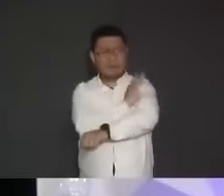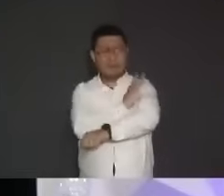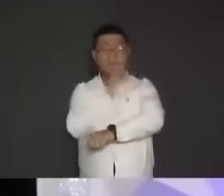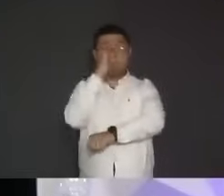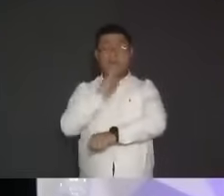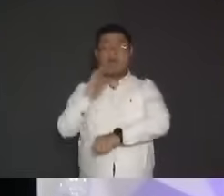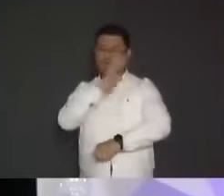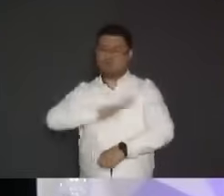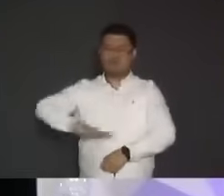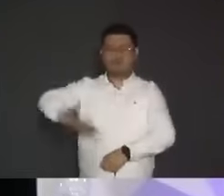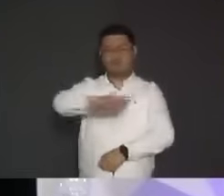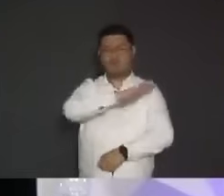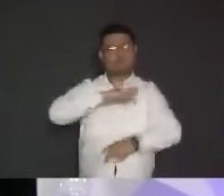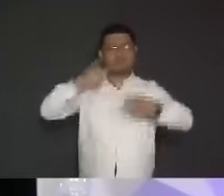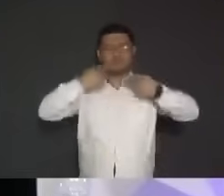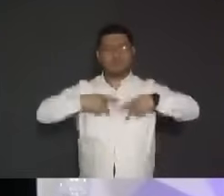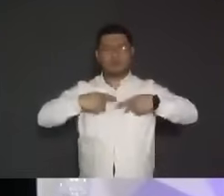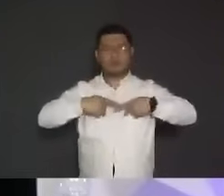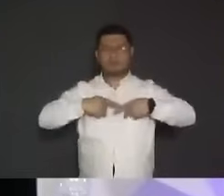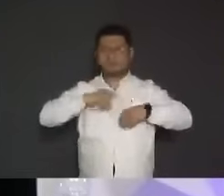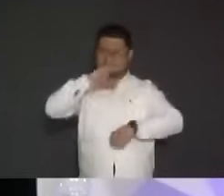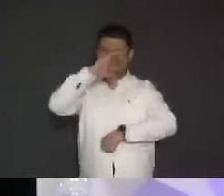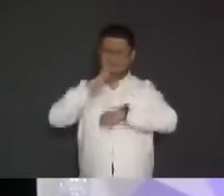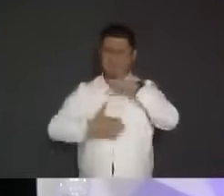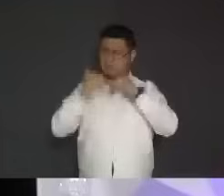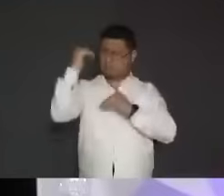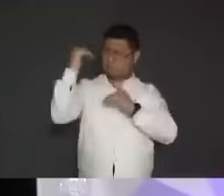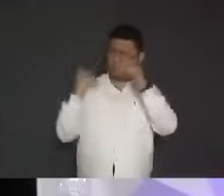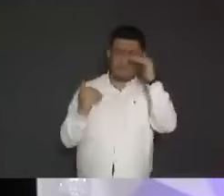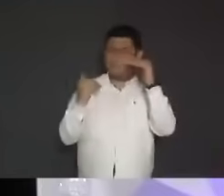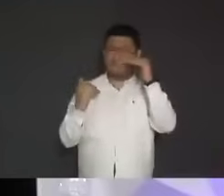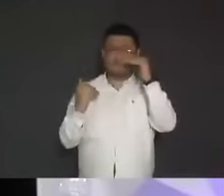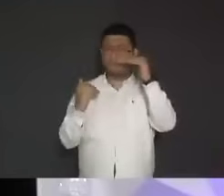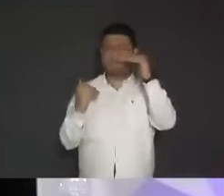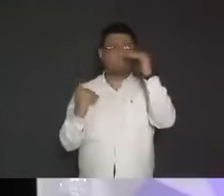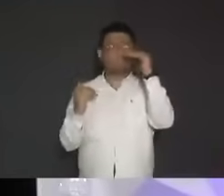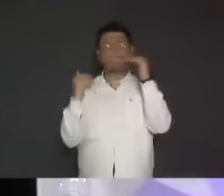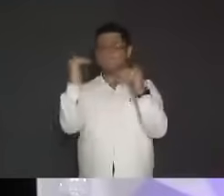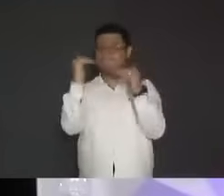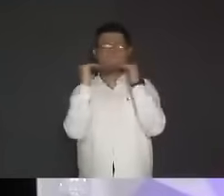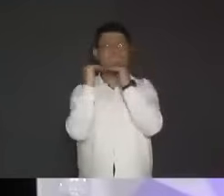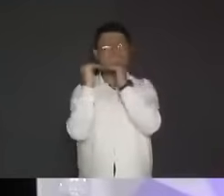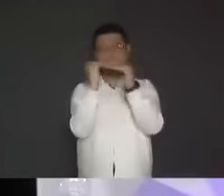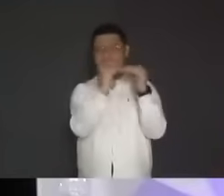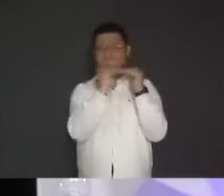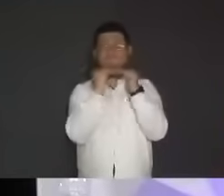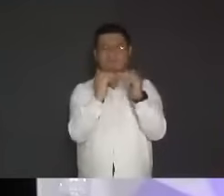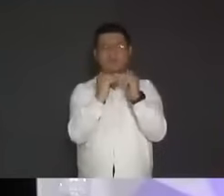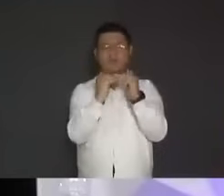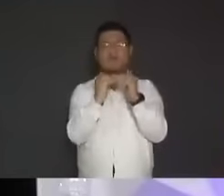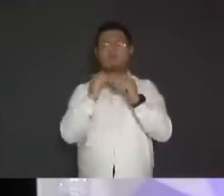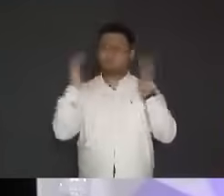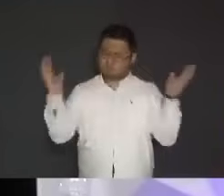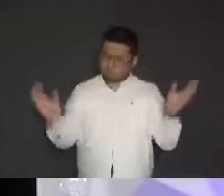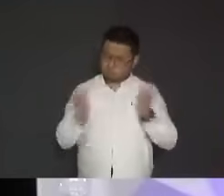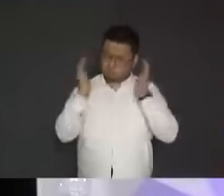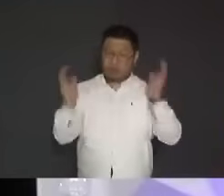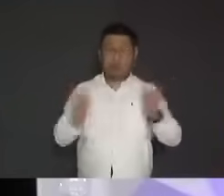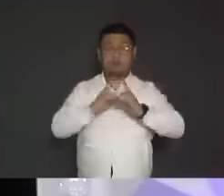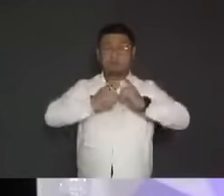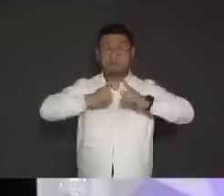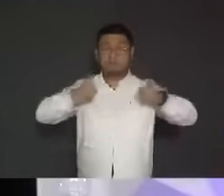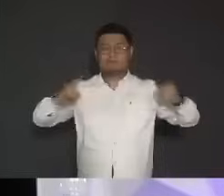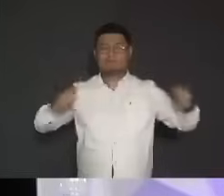todas y todos, que acabe la desigualdad, que mantenga la seguridad y que impulse un desarrollo